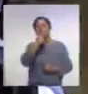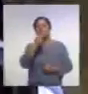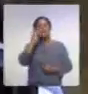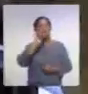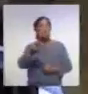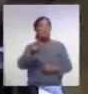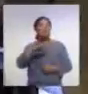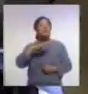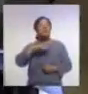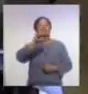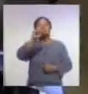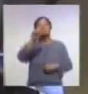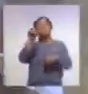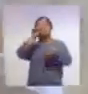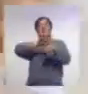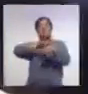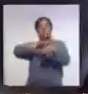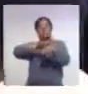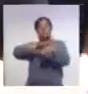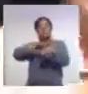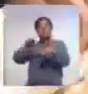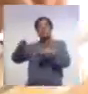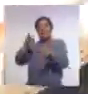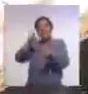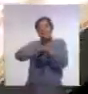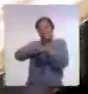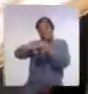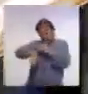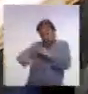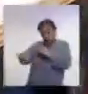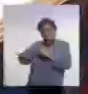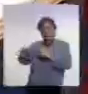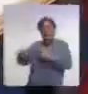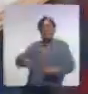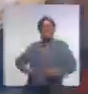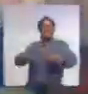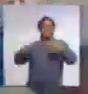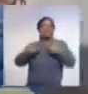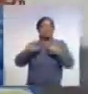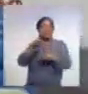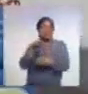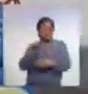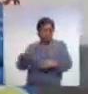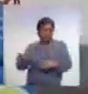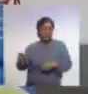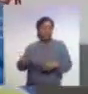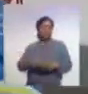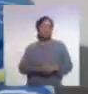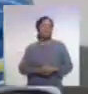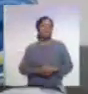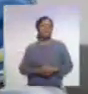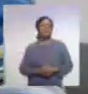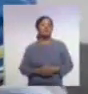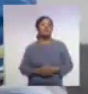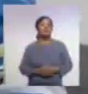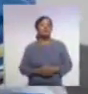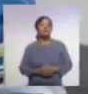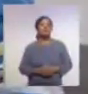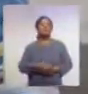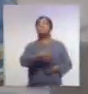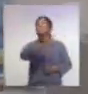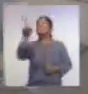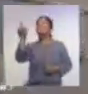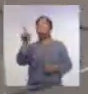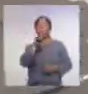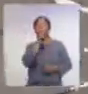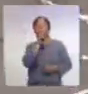más de 60 días institucionalizados, es decir, viviendo en un centro de asistencia social y que nadie se acerque a